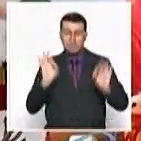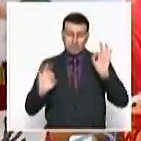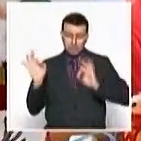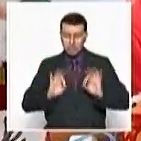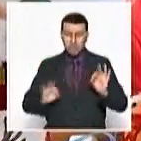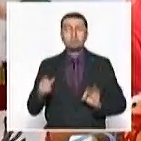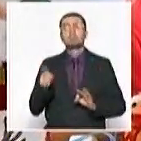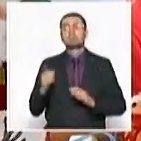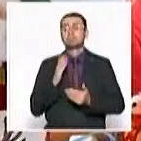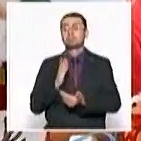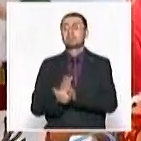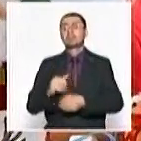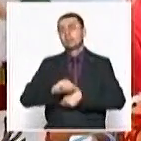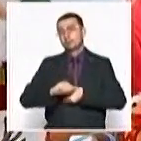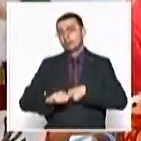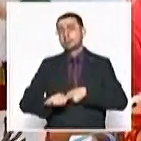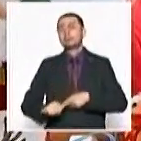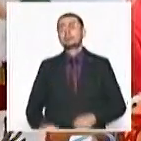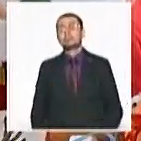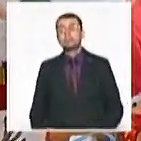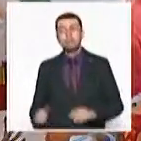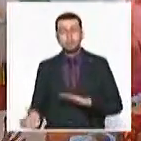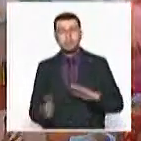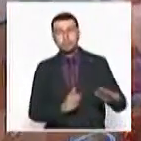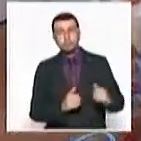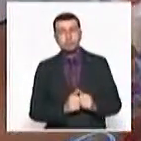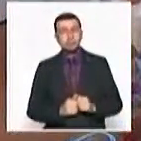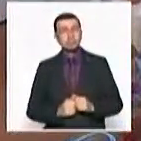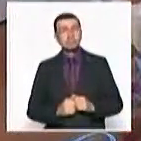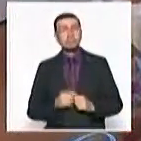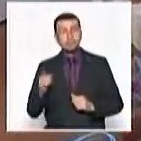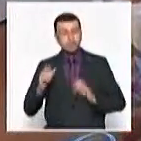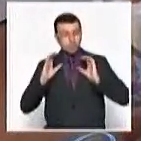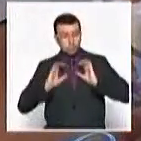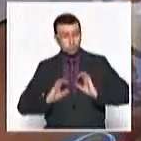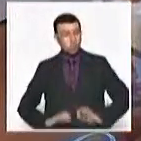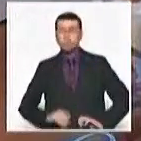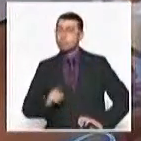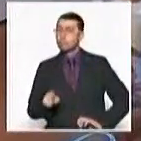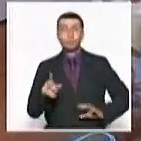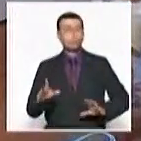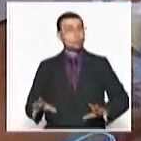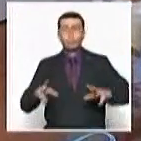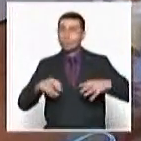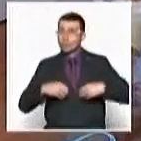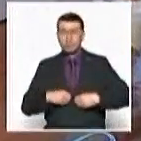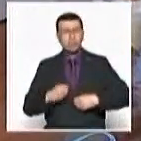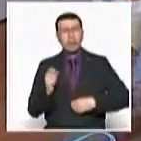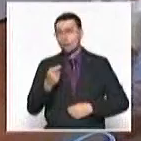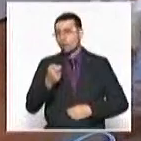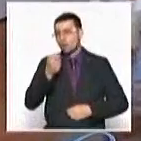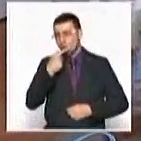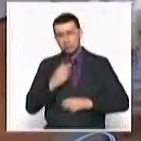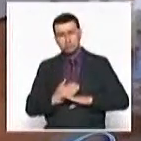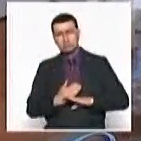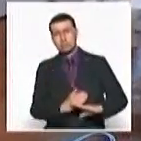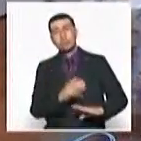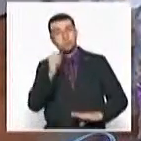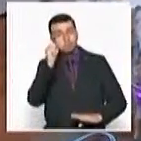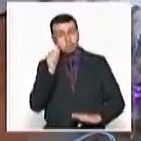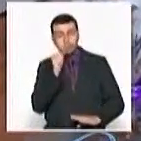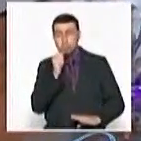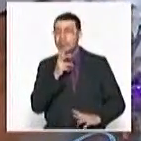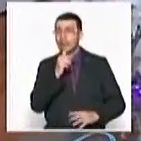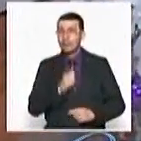cirugía. Mi cuerpo, doctor, no acepta ningún método de anticoncepción. Tengo síndrome